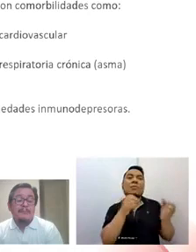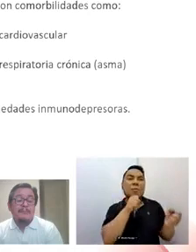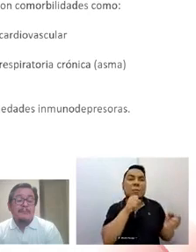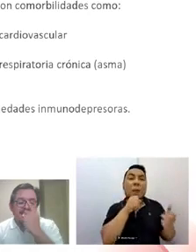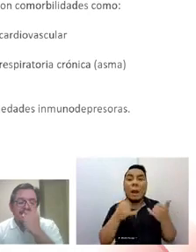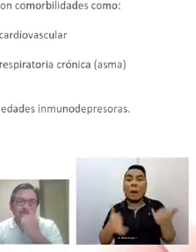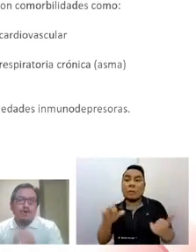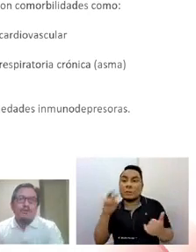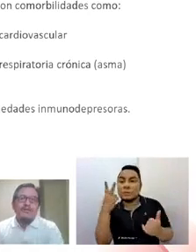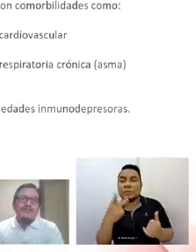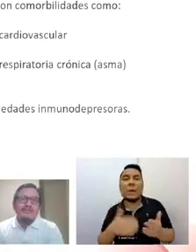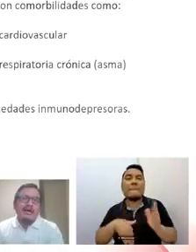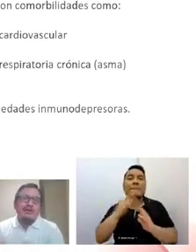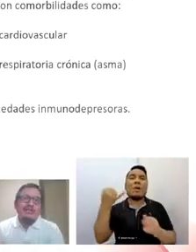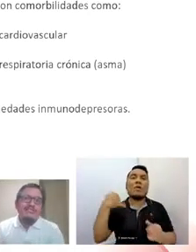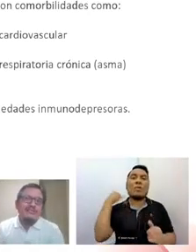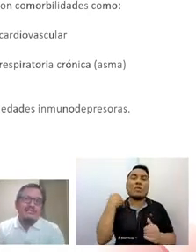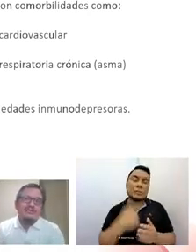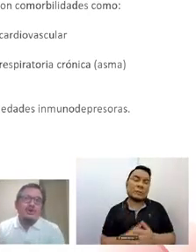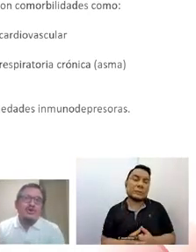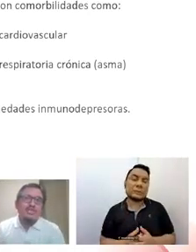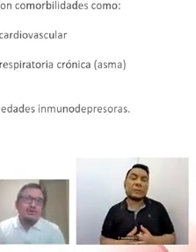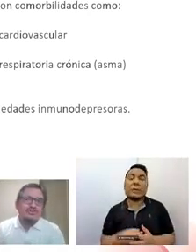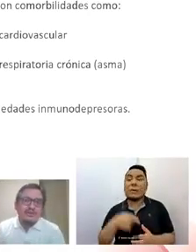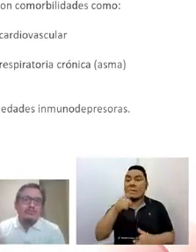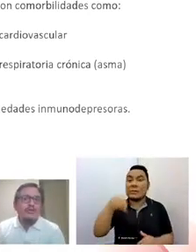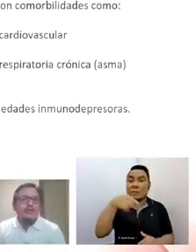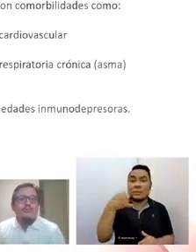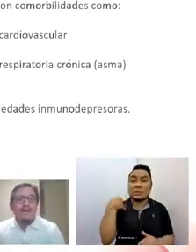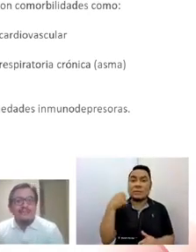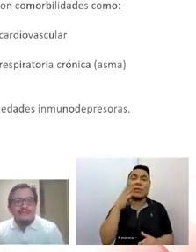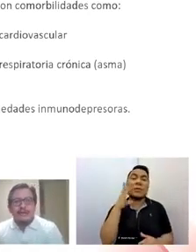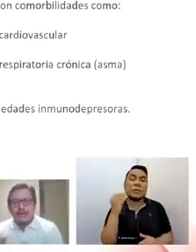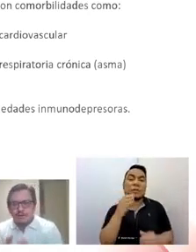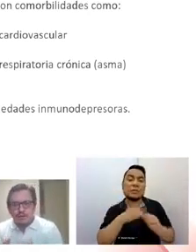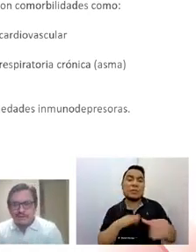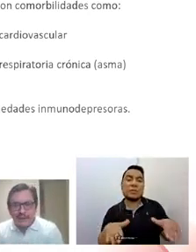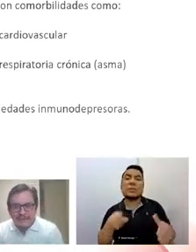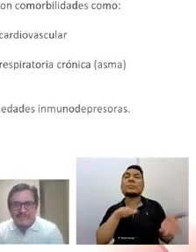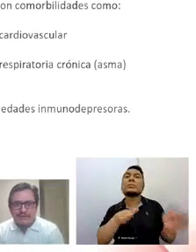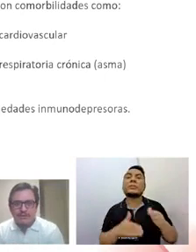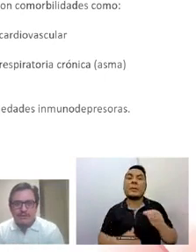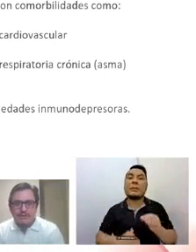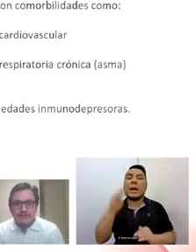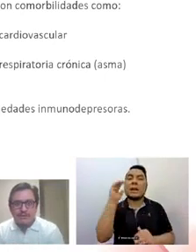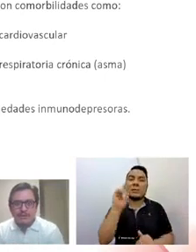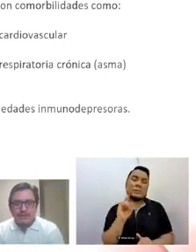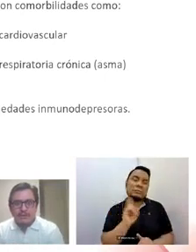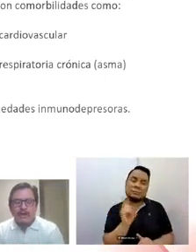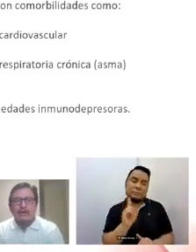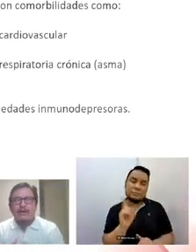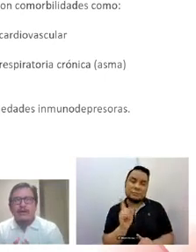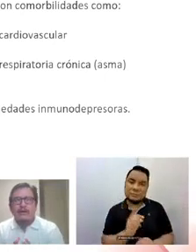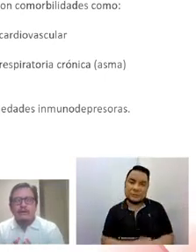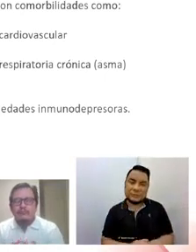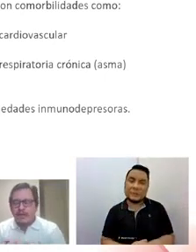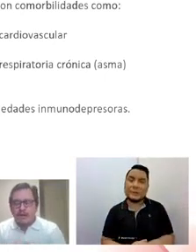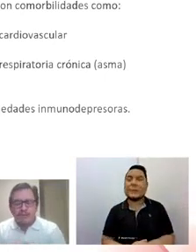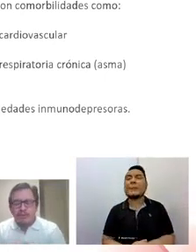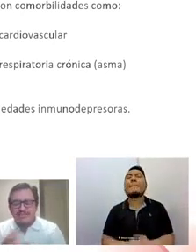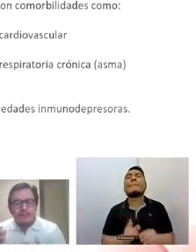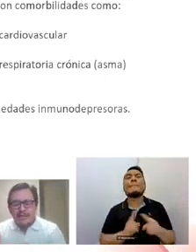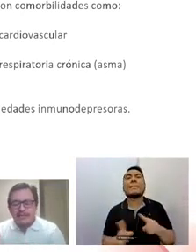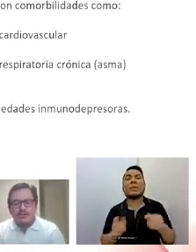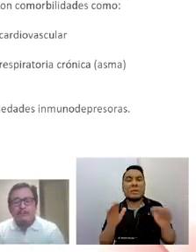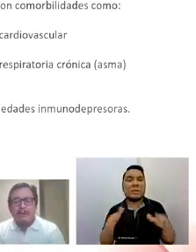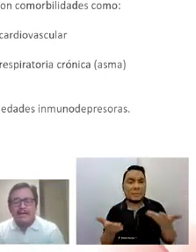ola. Pero no estamos aquí en que los jóvenes, adolescentes o niños están muriendo más, eso no está pasando, ¿ya? Y pueden